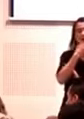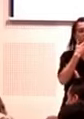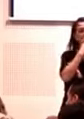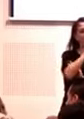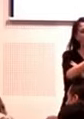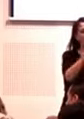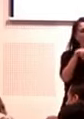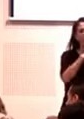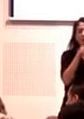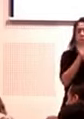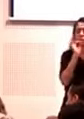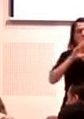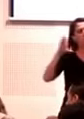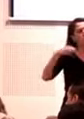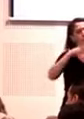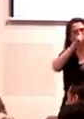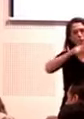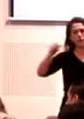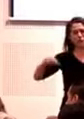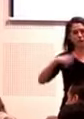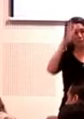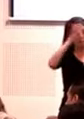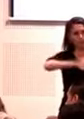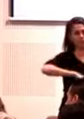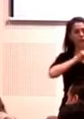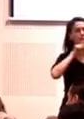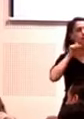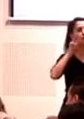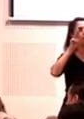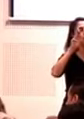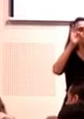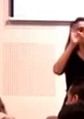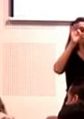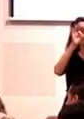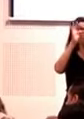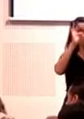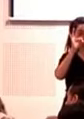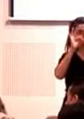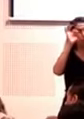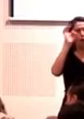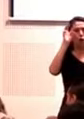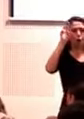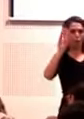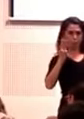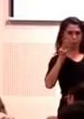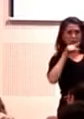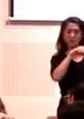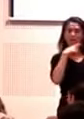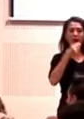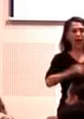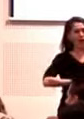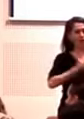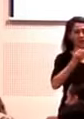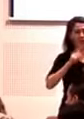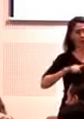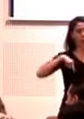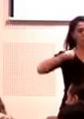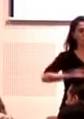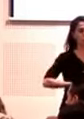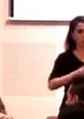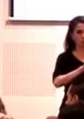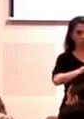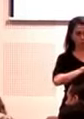personas en Barcelona que se llama Post-Op, que, bueno, hacen post-porno y hicieron